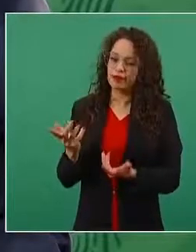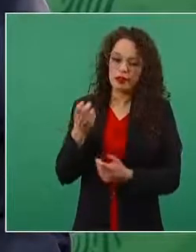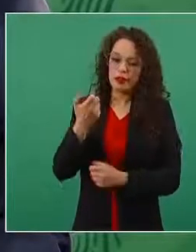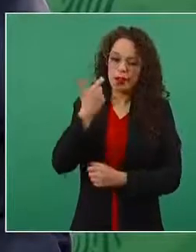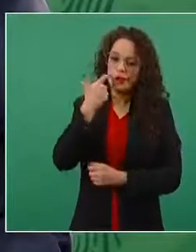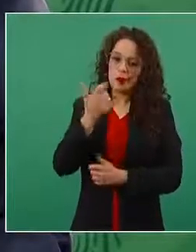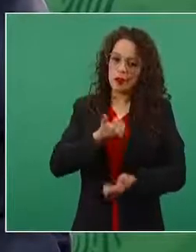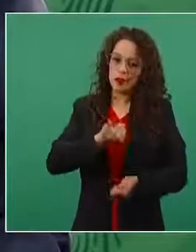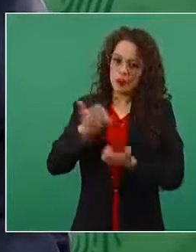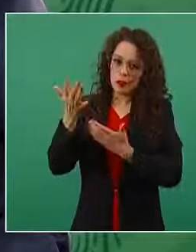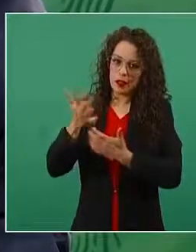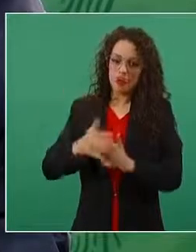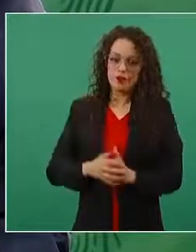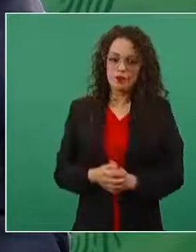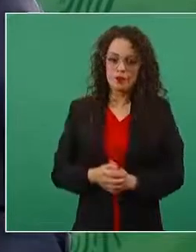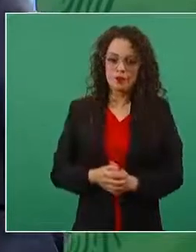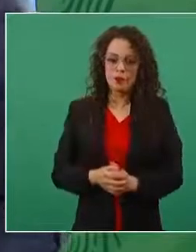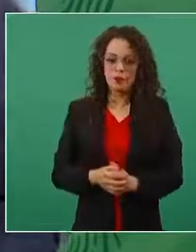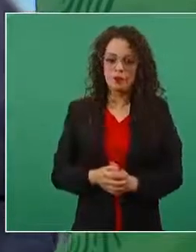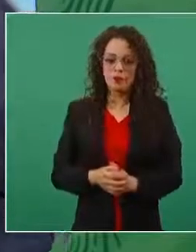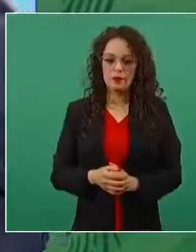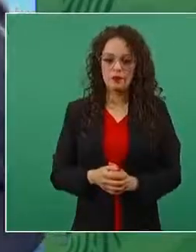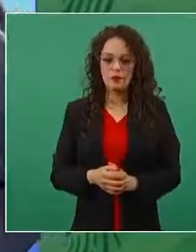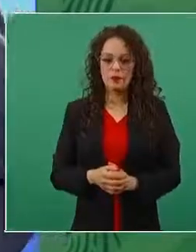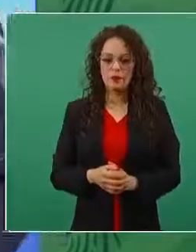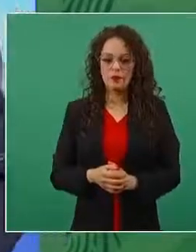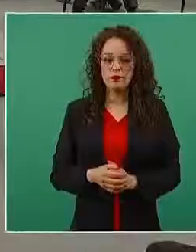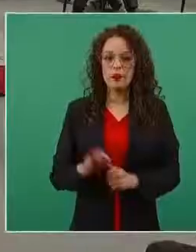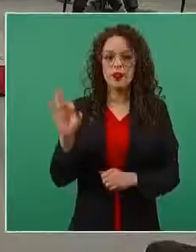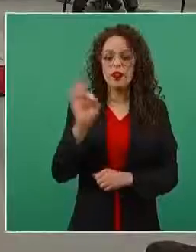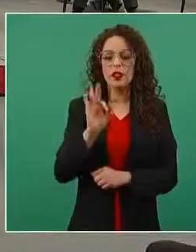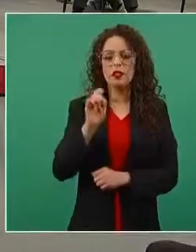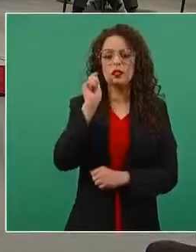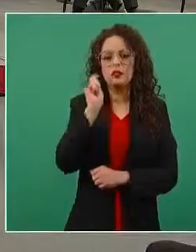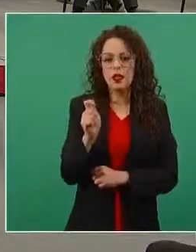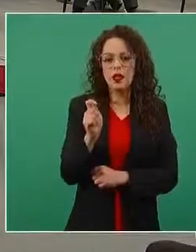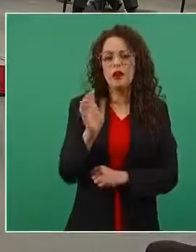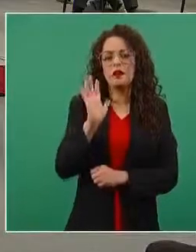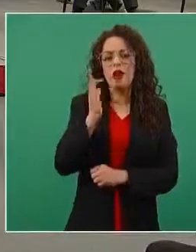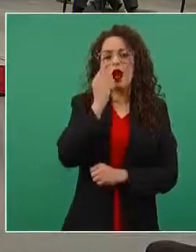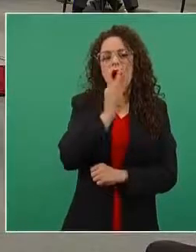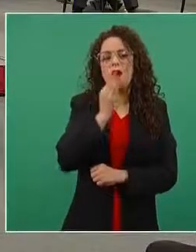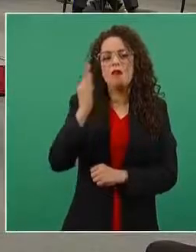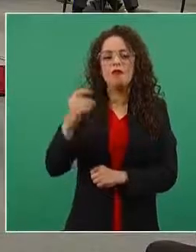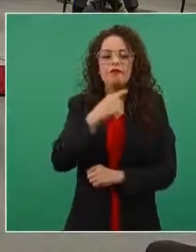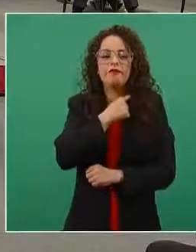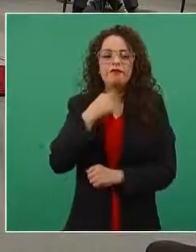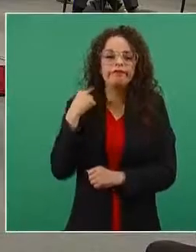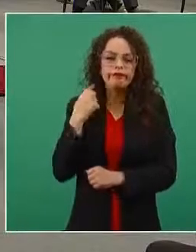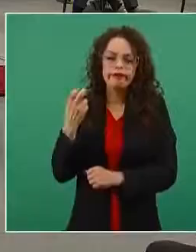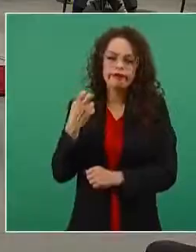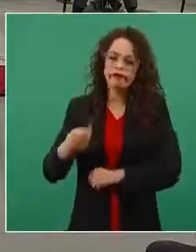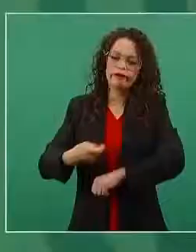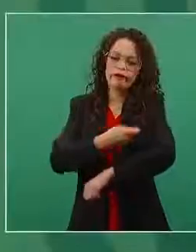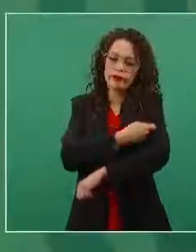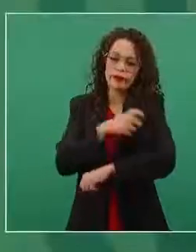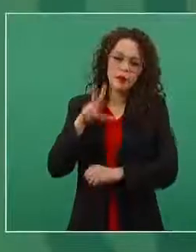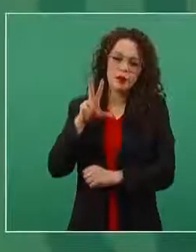que no sean vacunas caducas, sino que sean